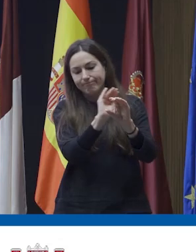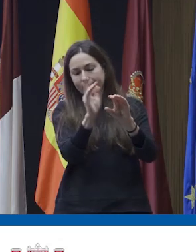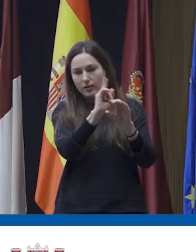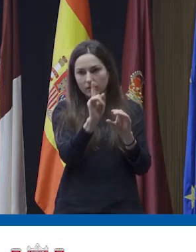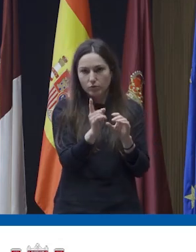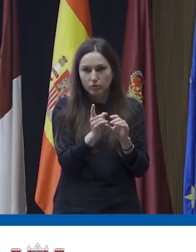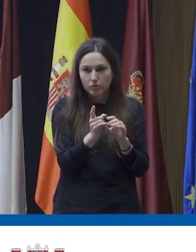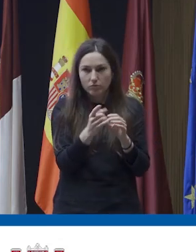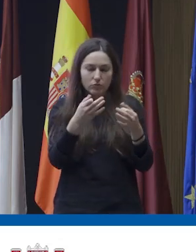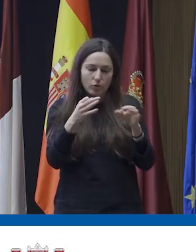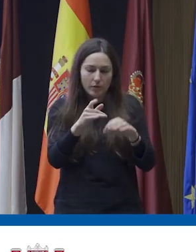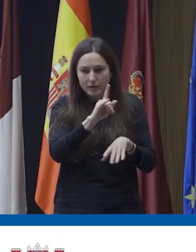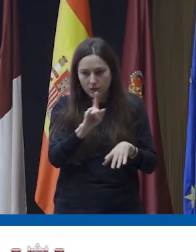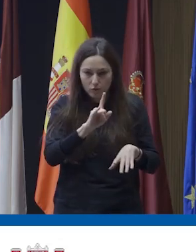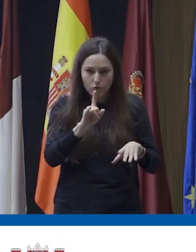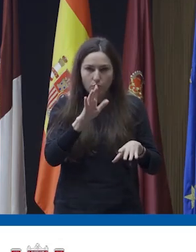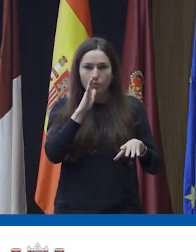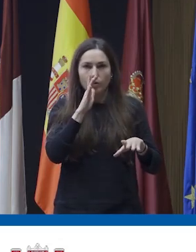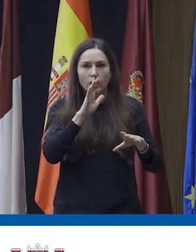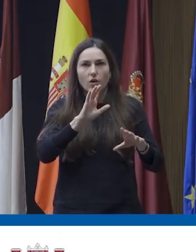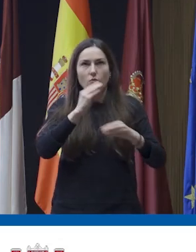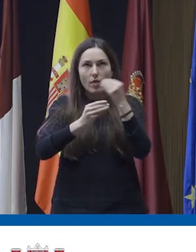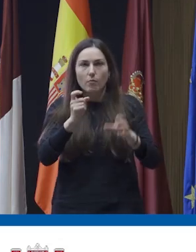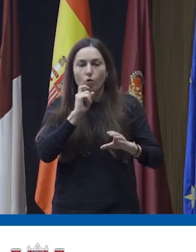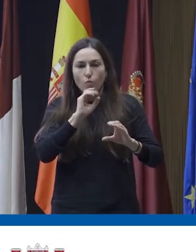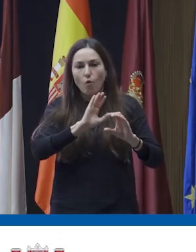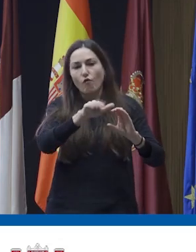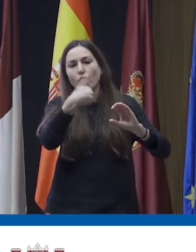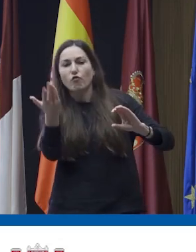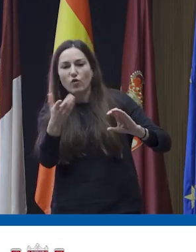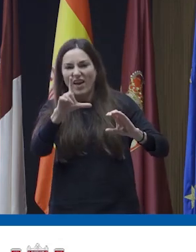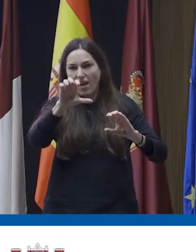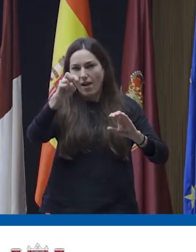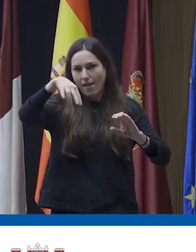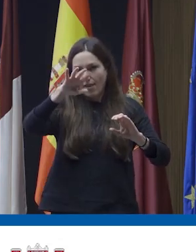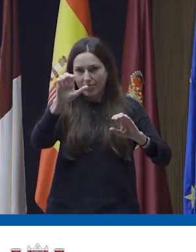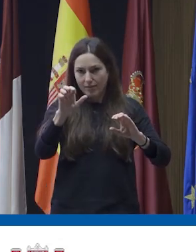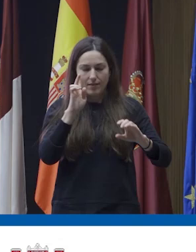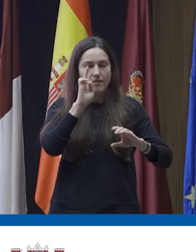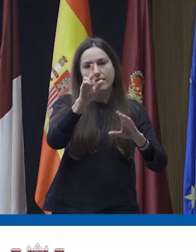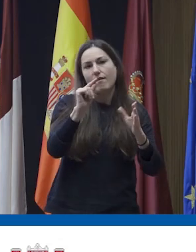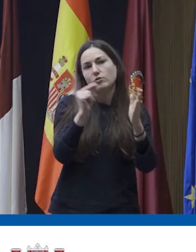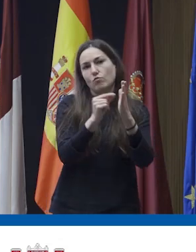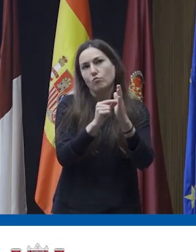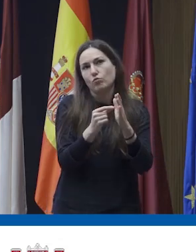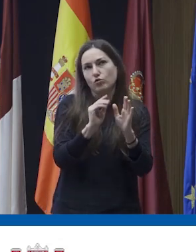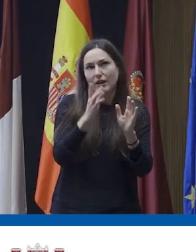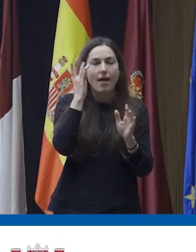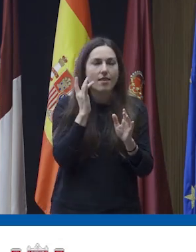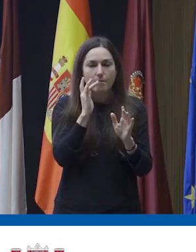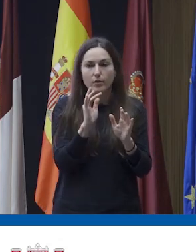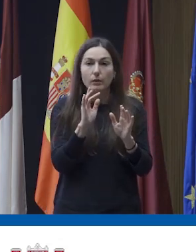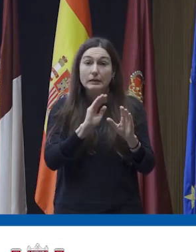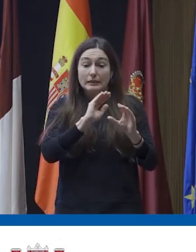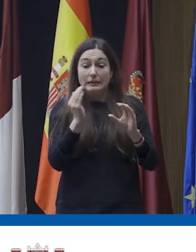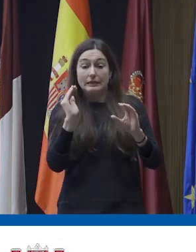no suele suceder porque nosotros lo hacemos en la parte de fuera de la lente y el centro de visión se queda limpio, que es el importante, que es el que tiene que ver. Pero si se da